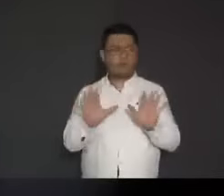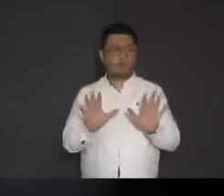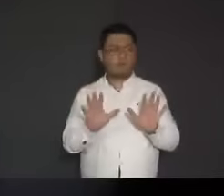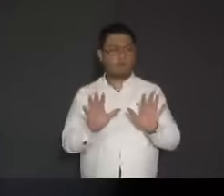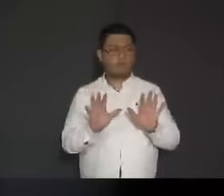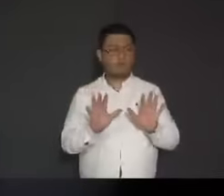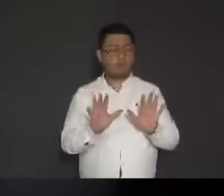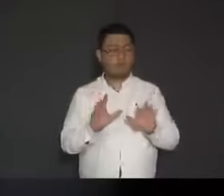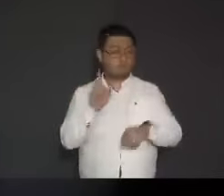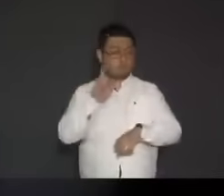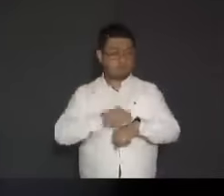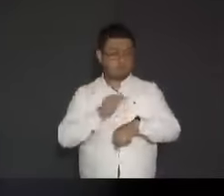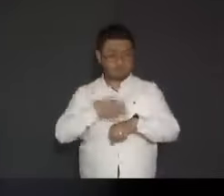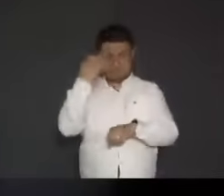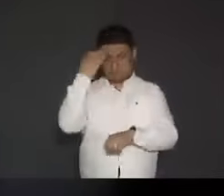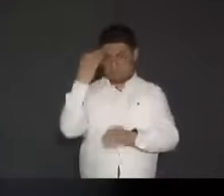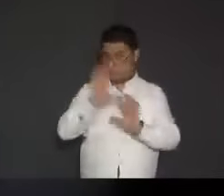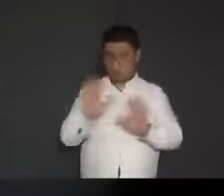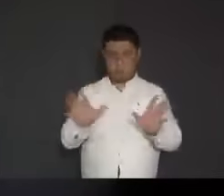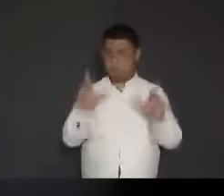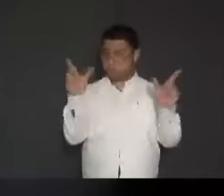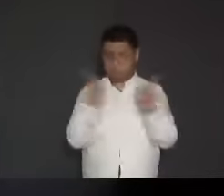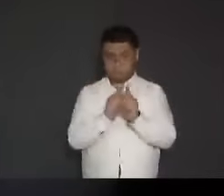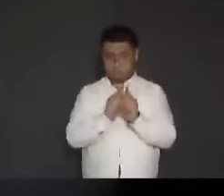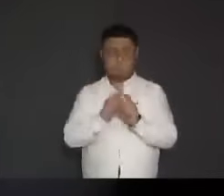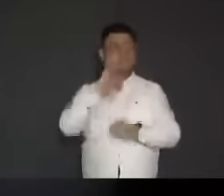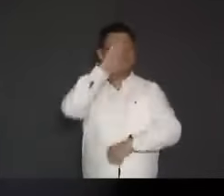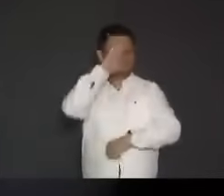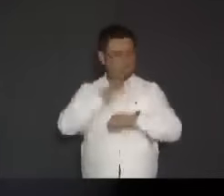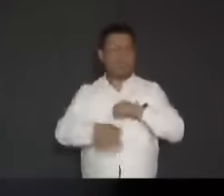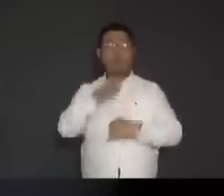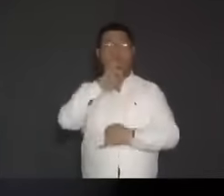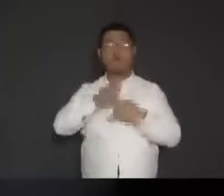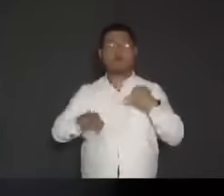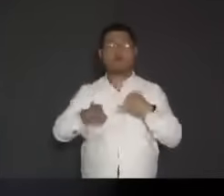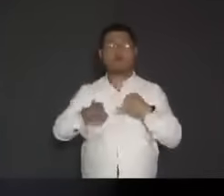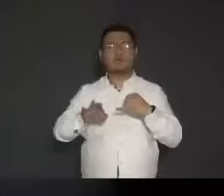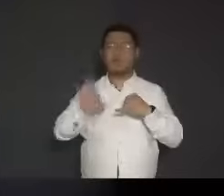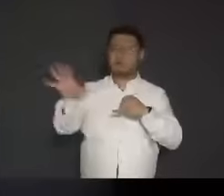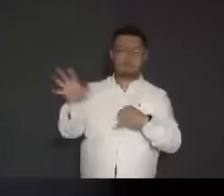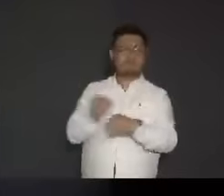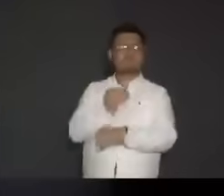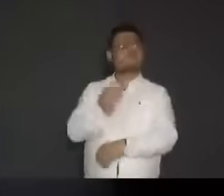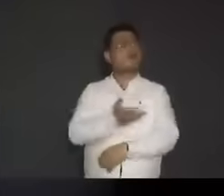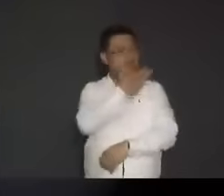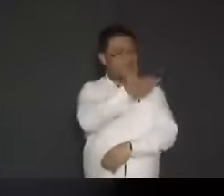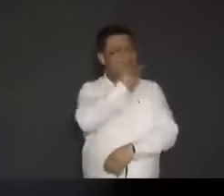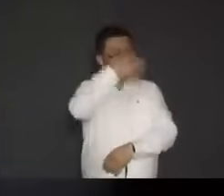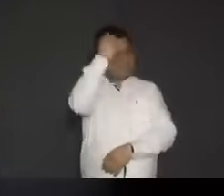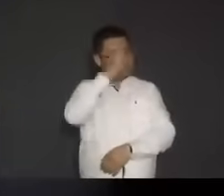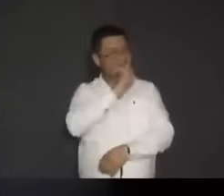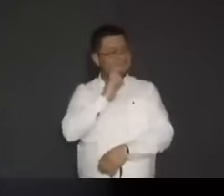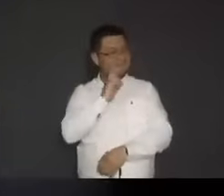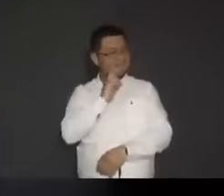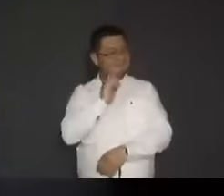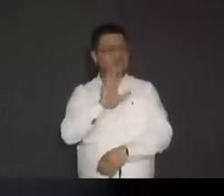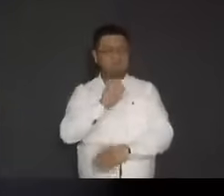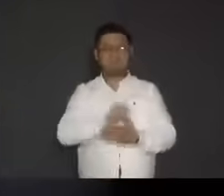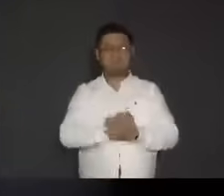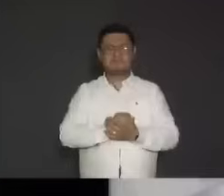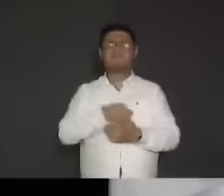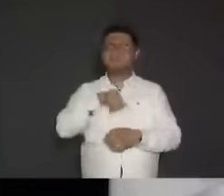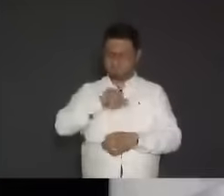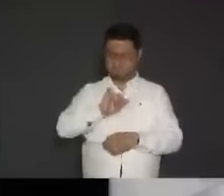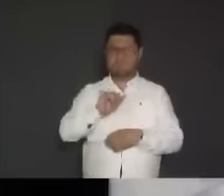Bien, si no utilizan su bolsa de tiempo, pasaríamos a este tercer y último. Adelante, candidato Renan Barrera. Cerrar este bloque de